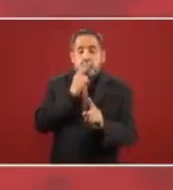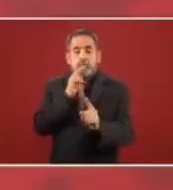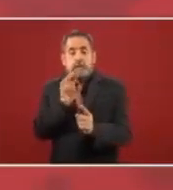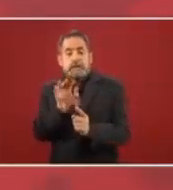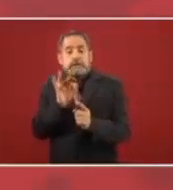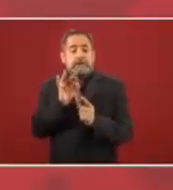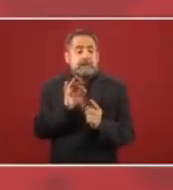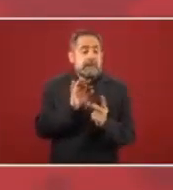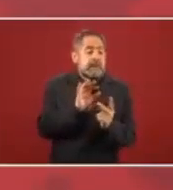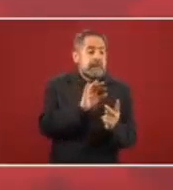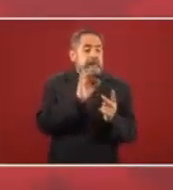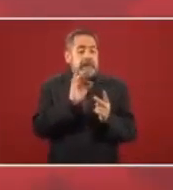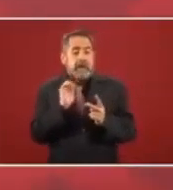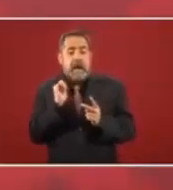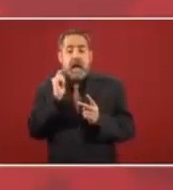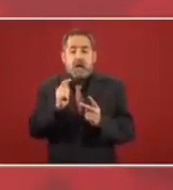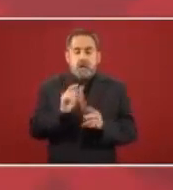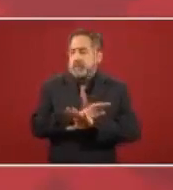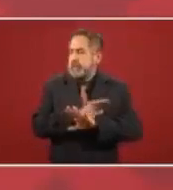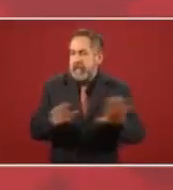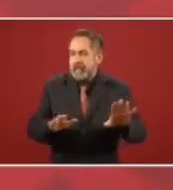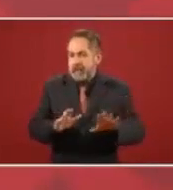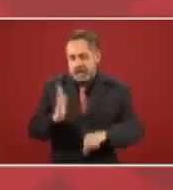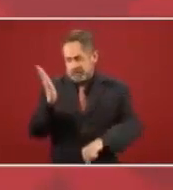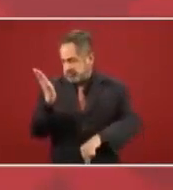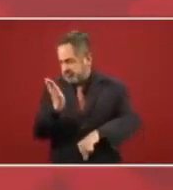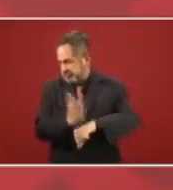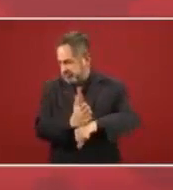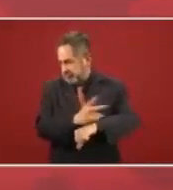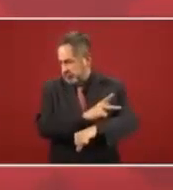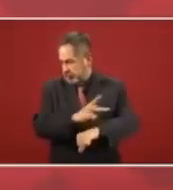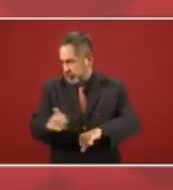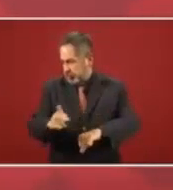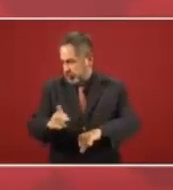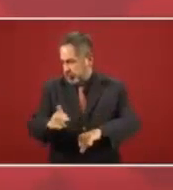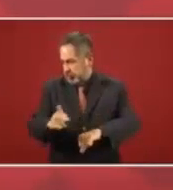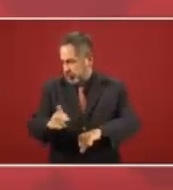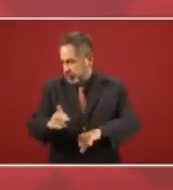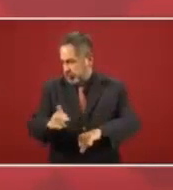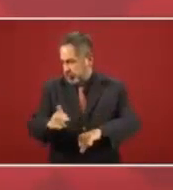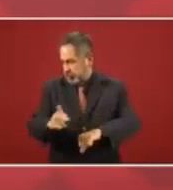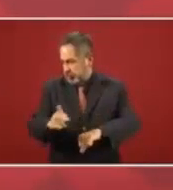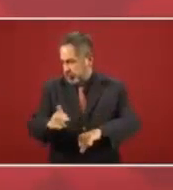preferencias, se castiga a todos por igual, no hay impunidad.